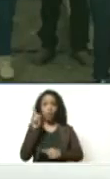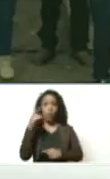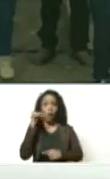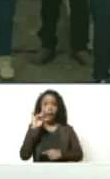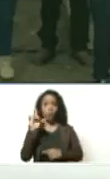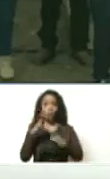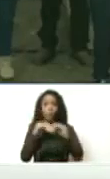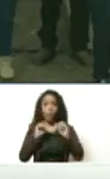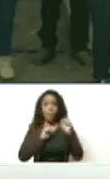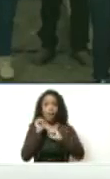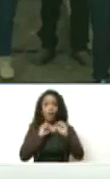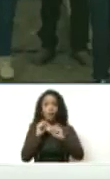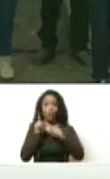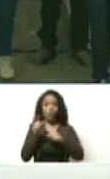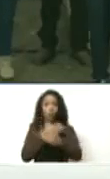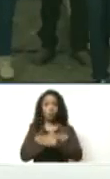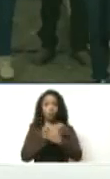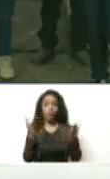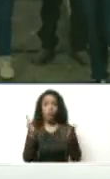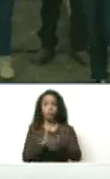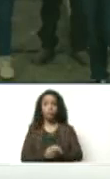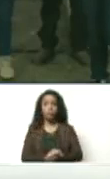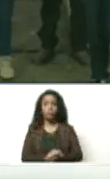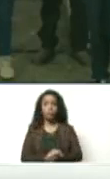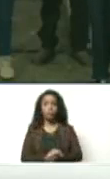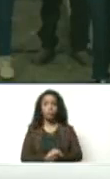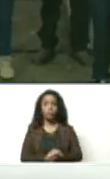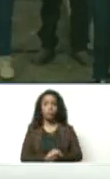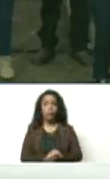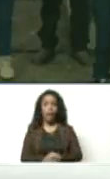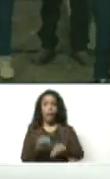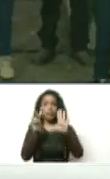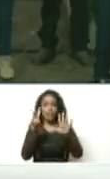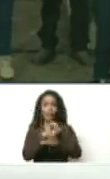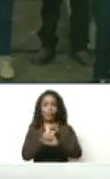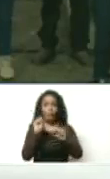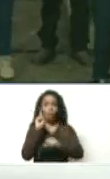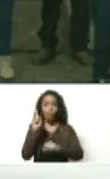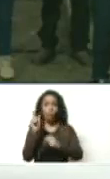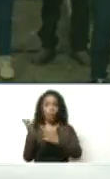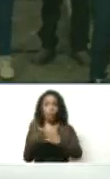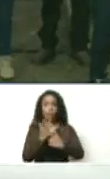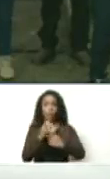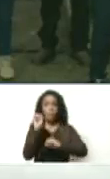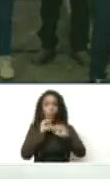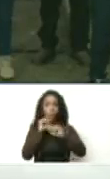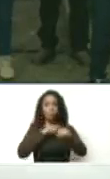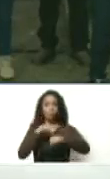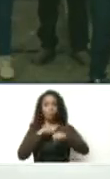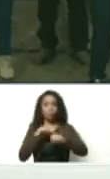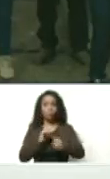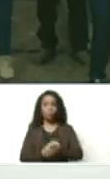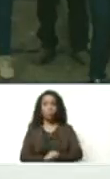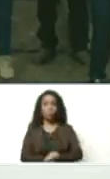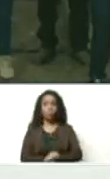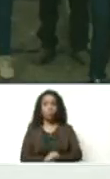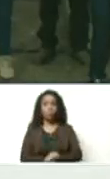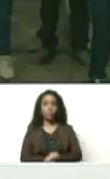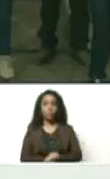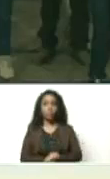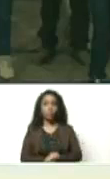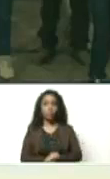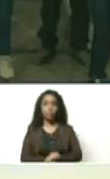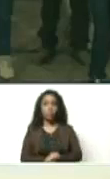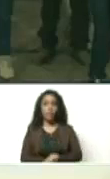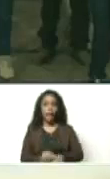todas las maquinarias a tu disposición. A las 7 de la mañana estás recibiendo maquinaria. Y